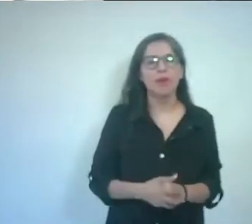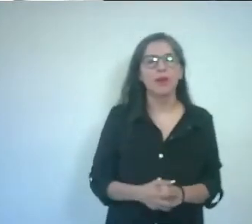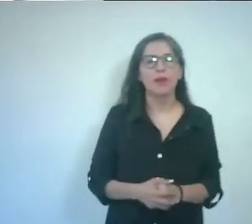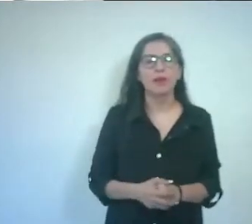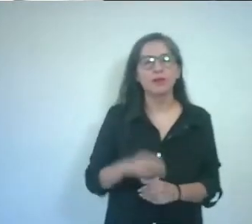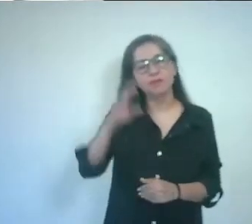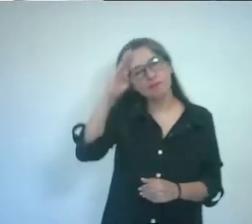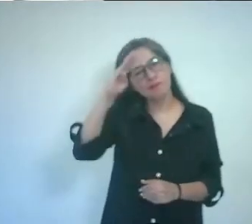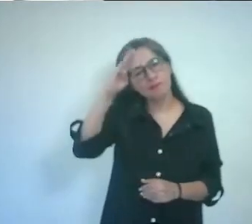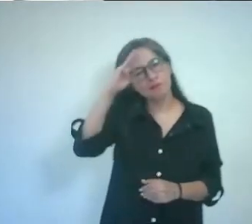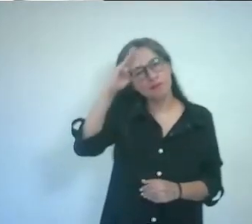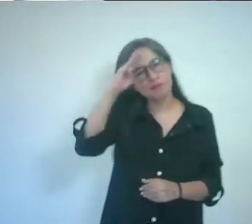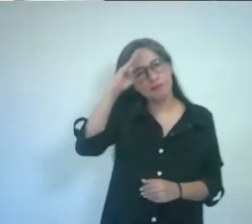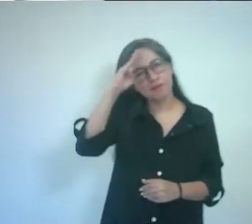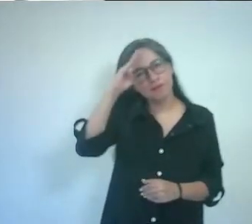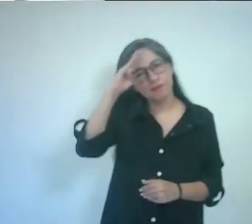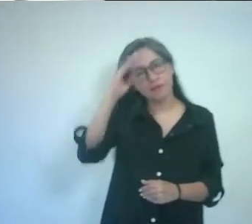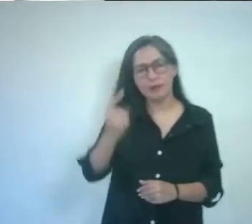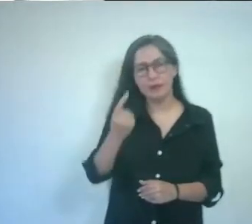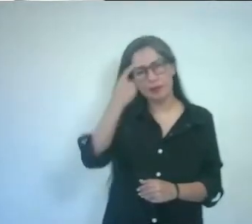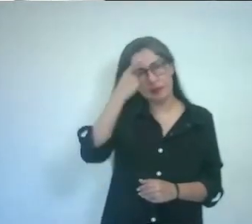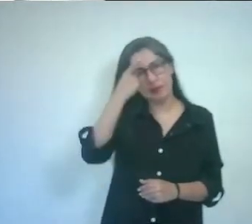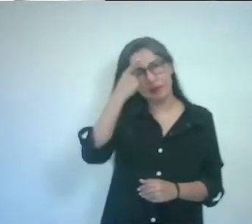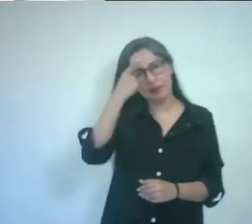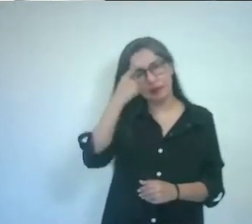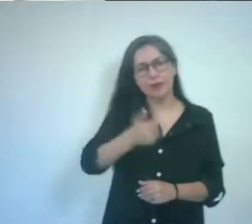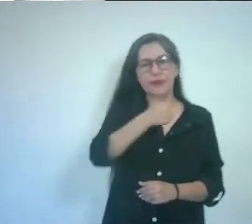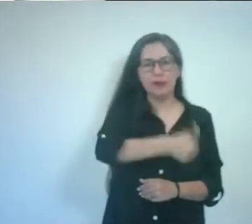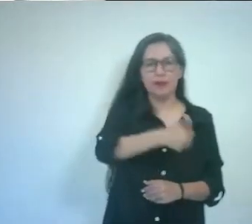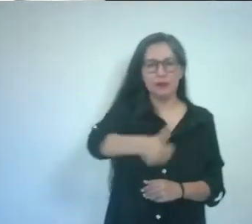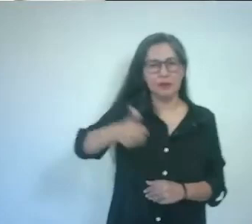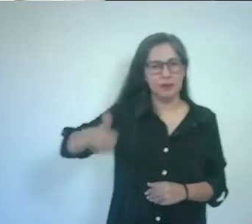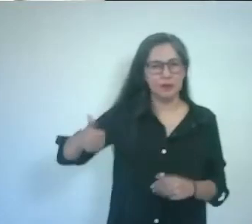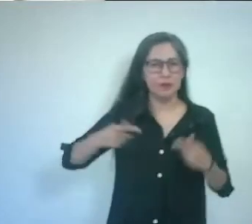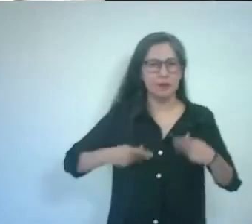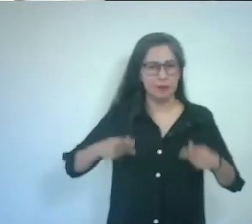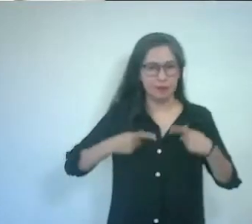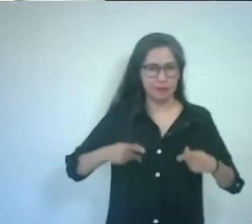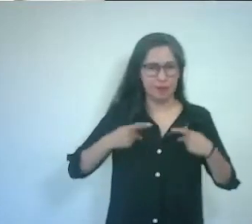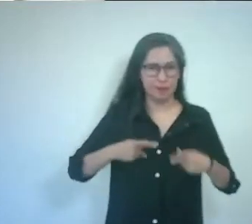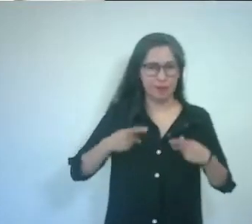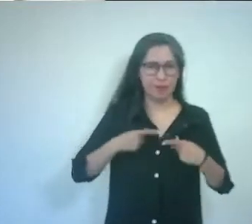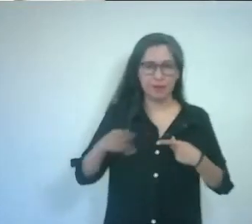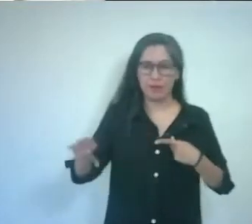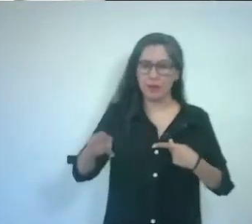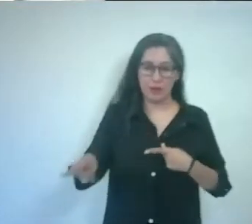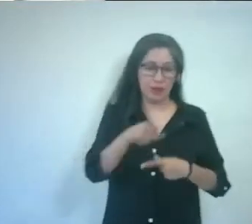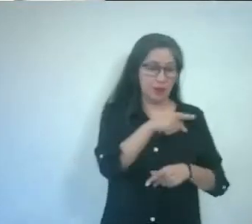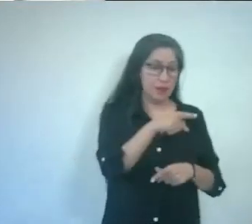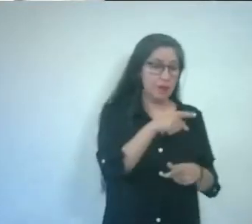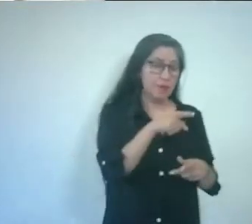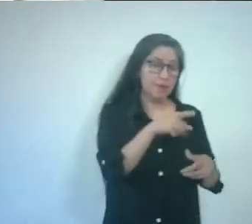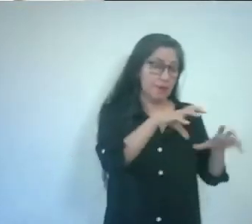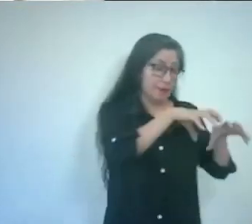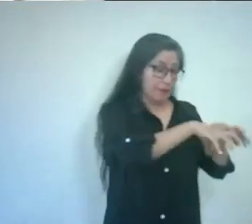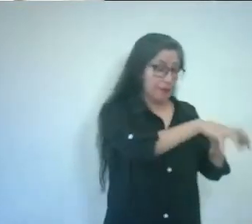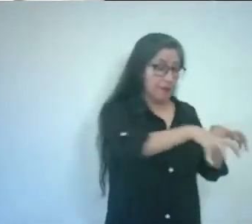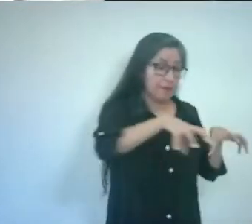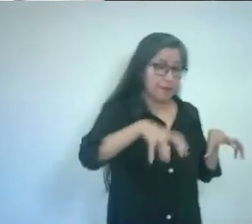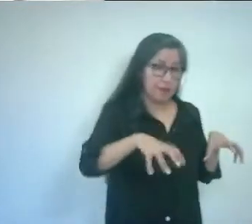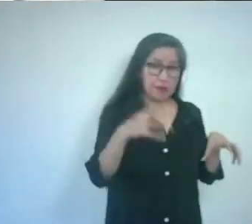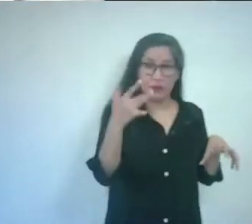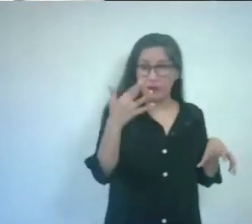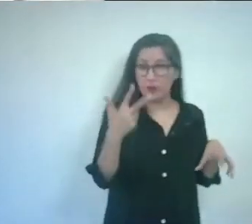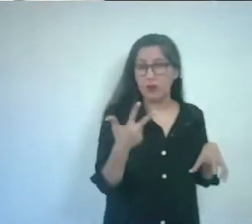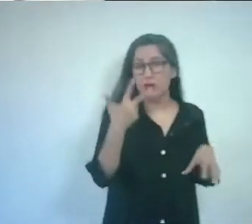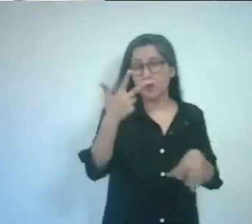en esta reflexión a cada una de las personas que integran los organismos desconcentrados, los 58